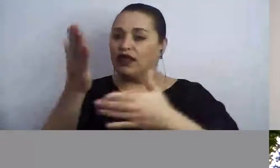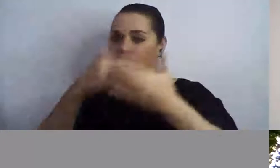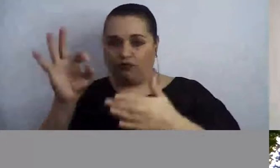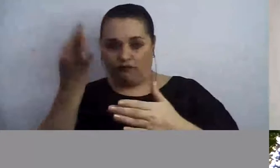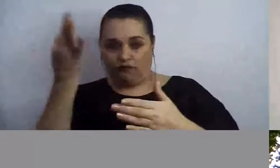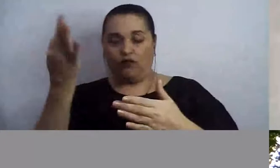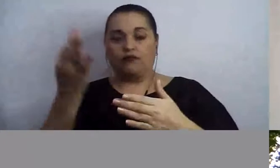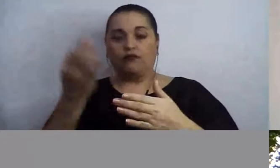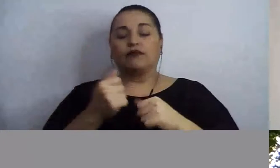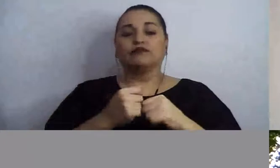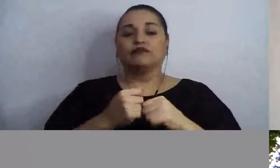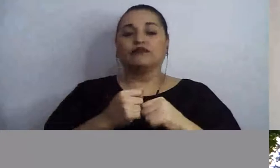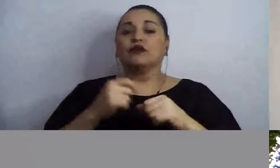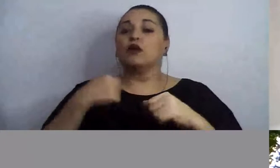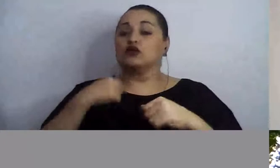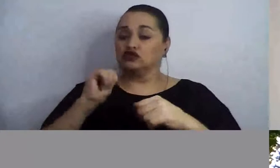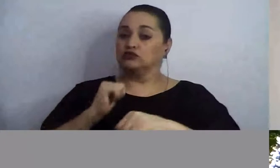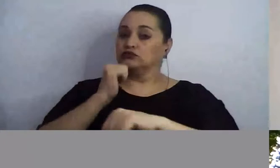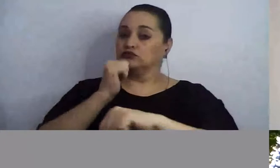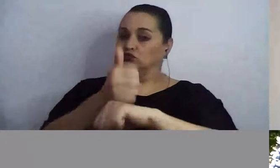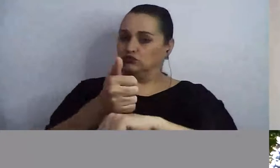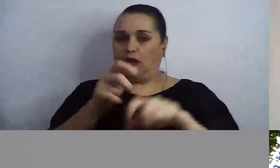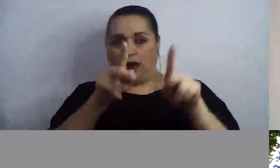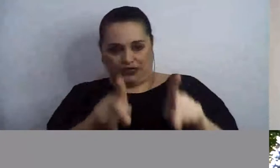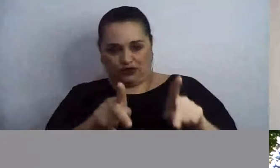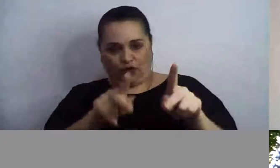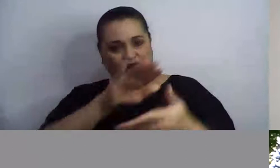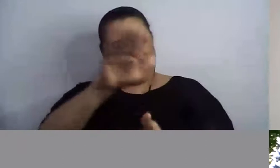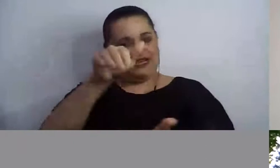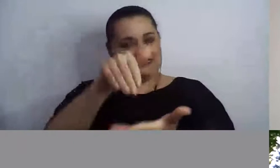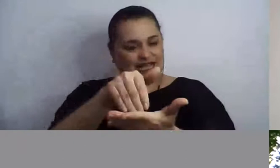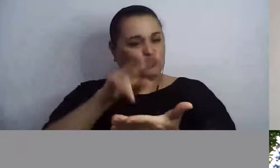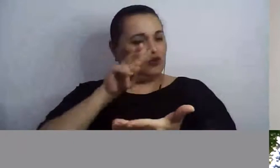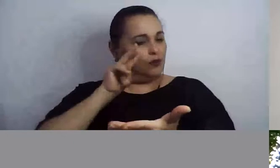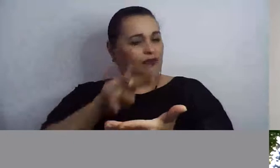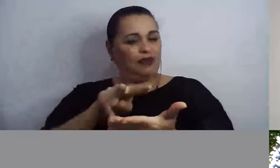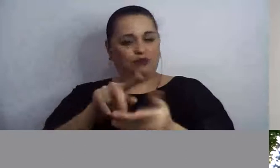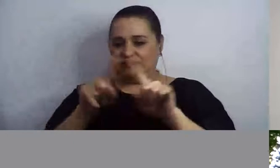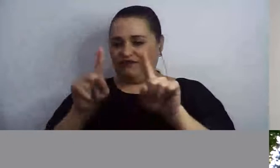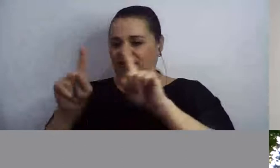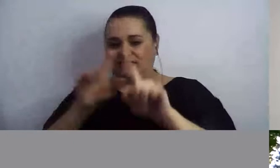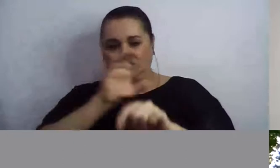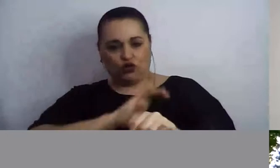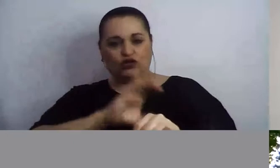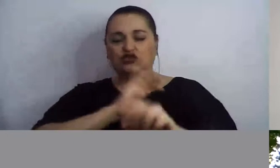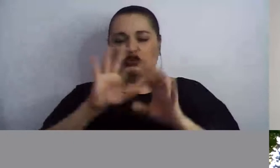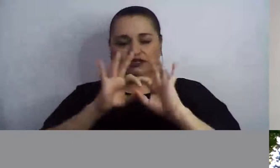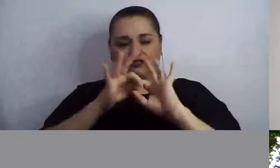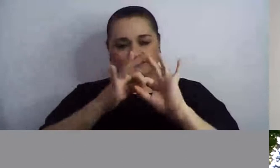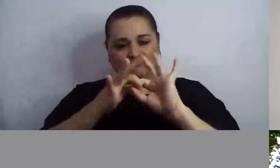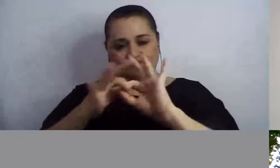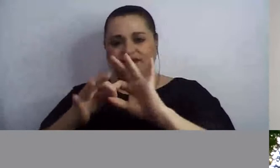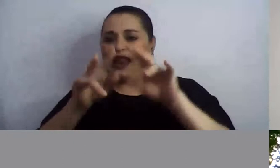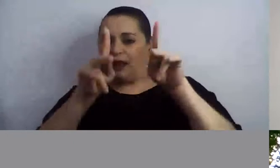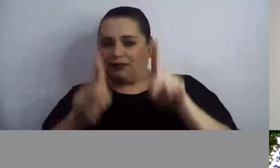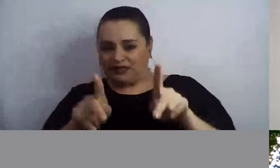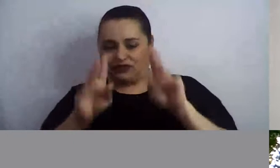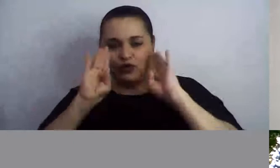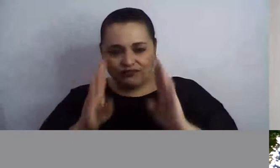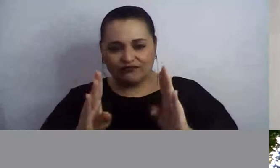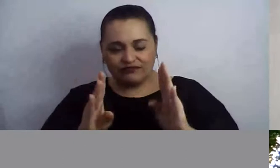donde posicionamos a la persona en el centro y tratamos de ver las distintas condiciones asociadas a la persona para lograr esa